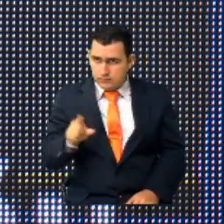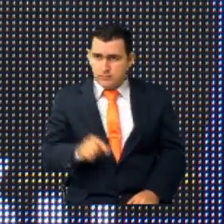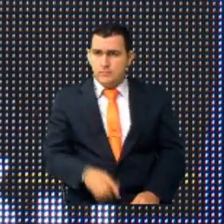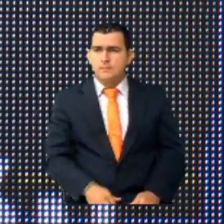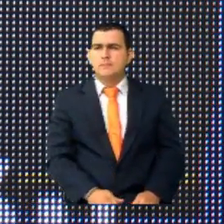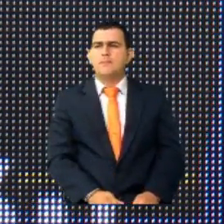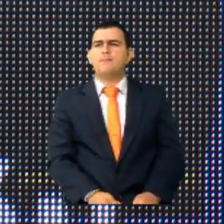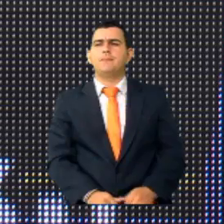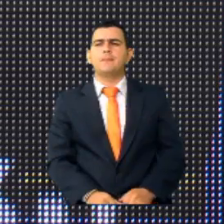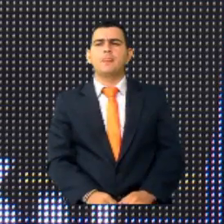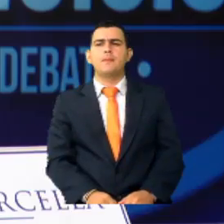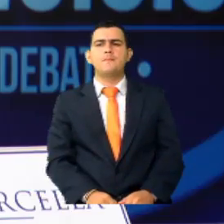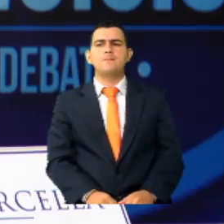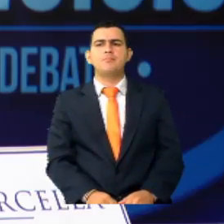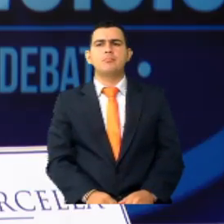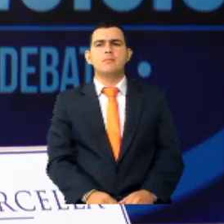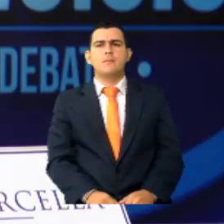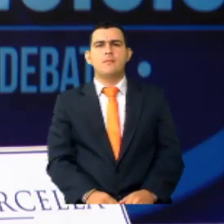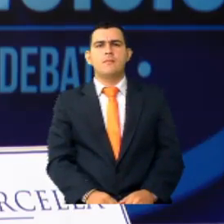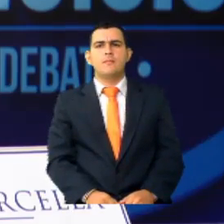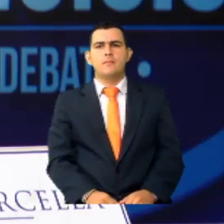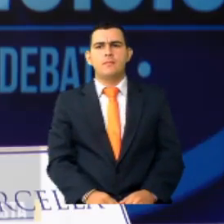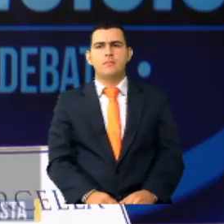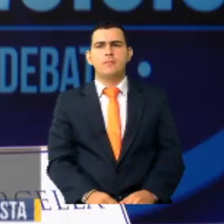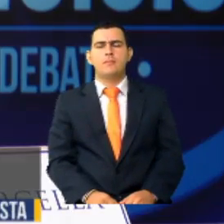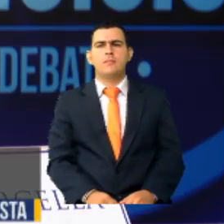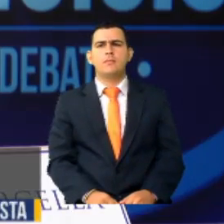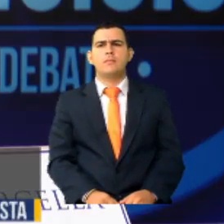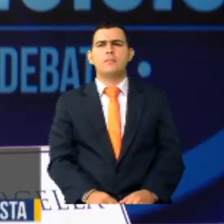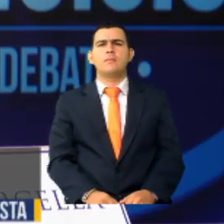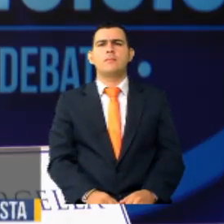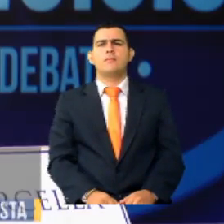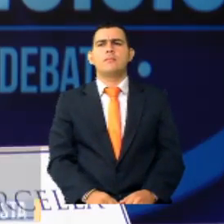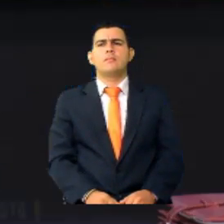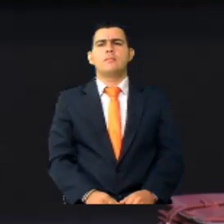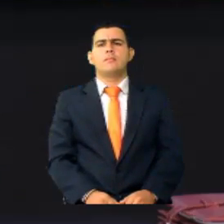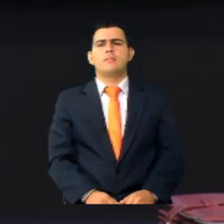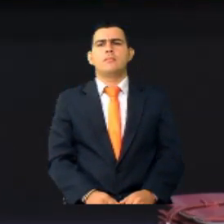periodista Mónica Arcella. ¿Pero cuáles fueron las pruebas que entregaron?